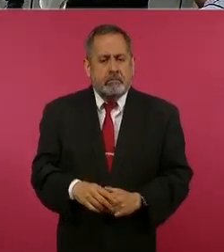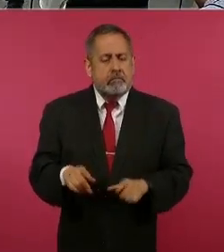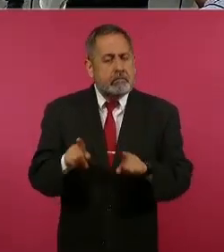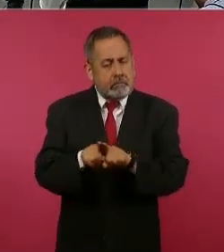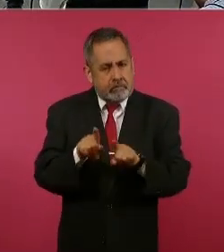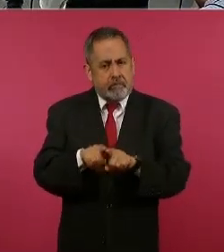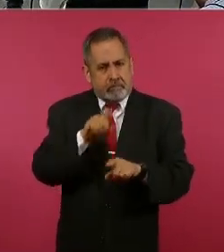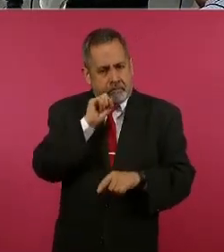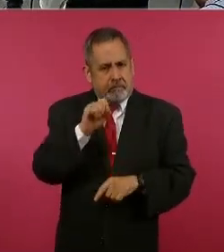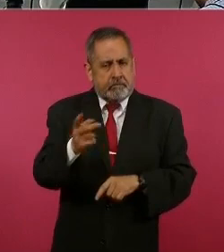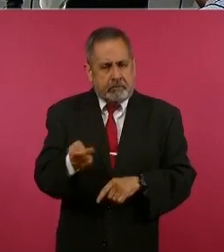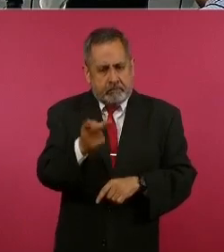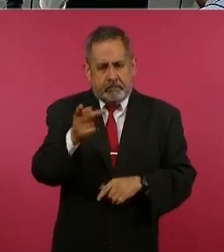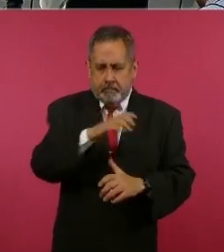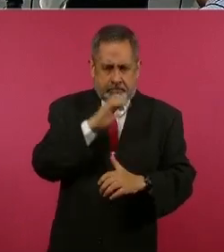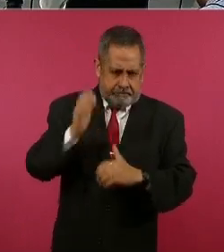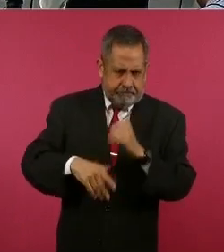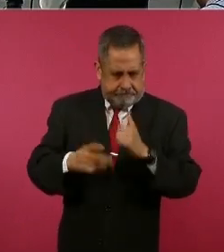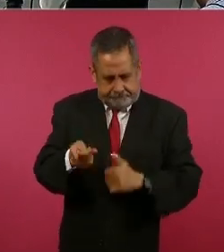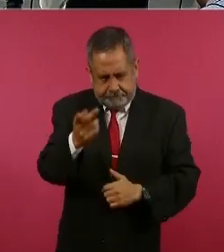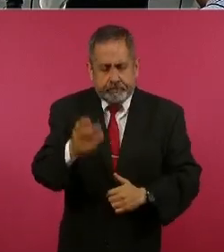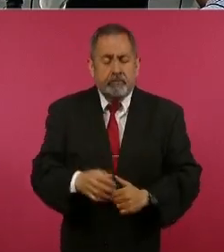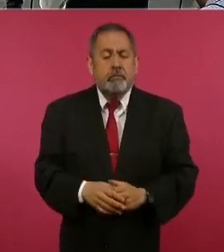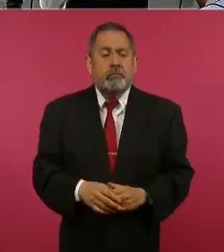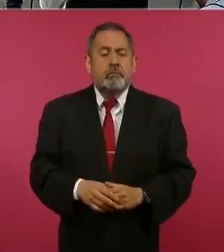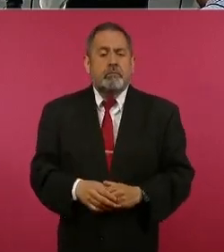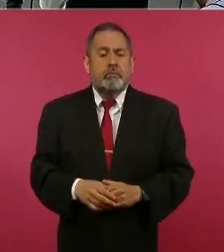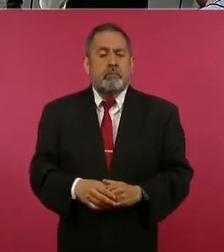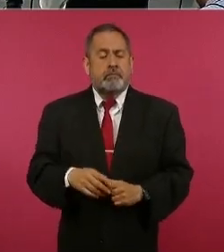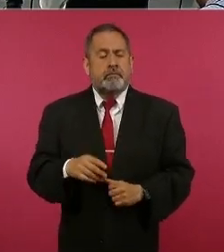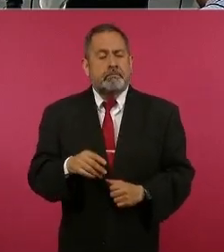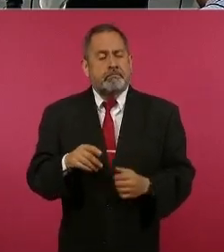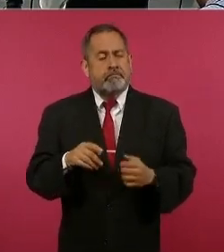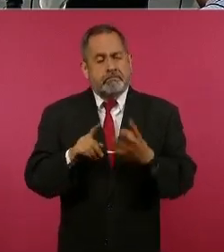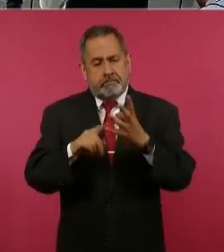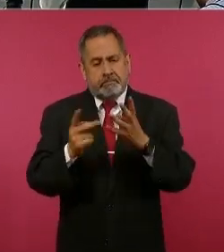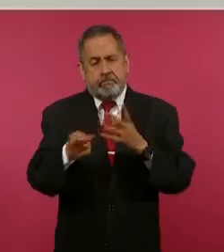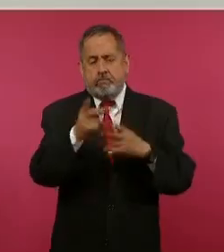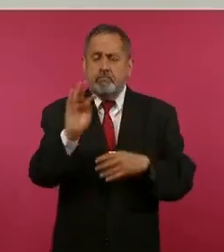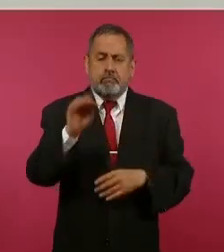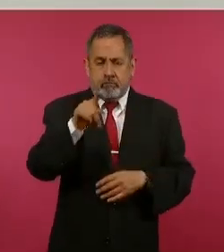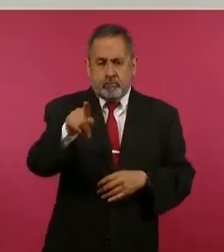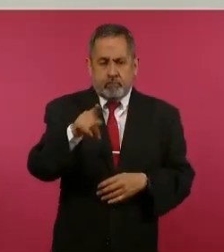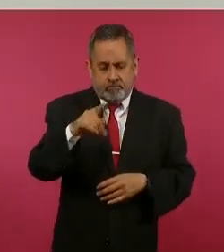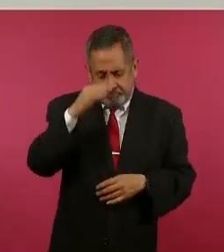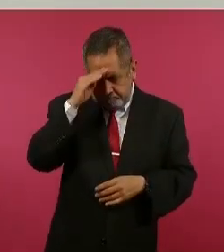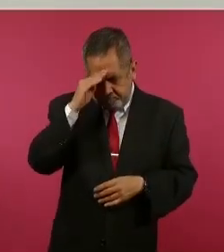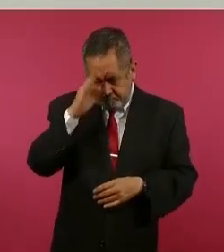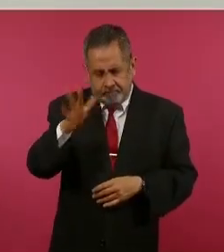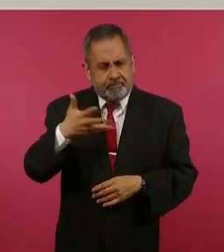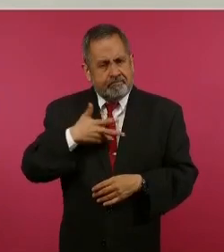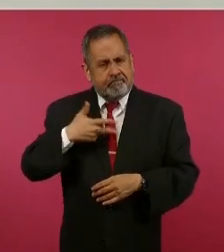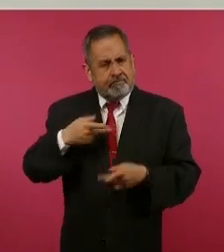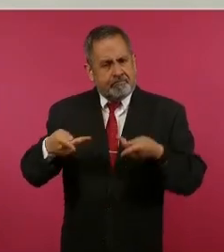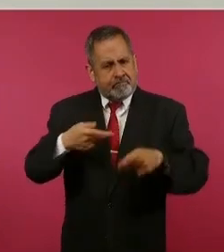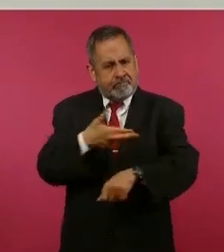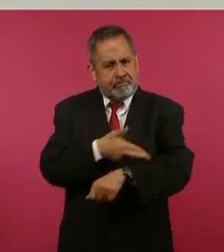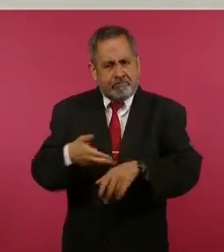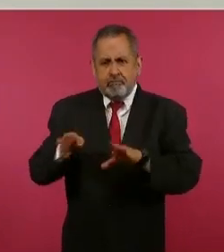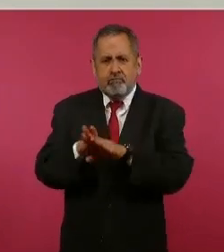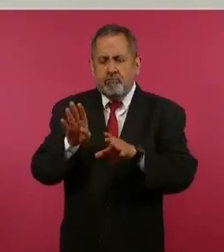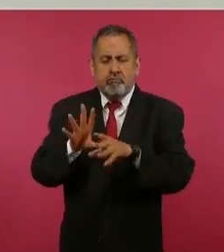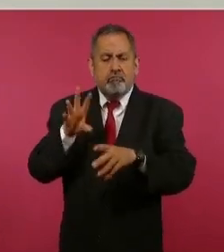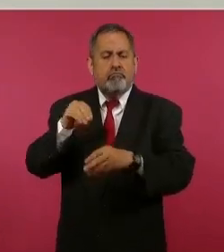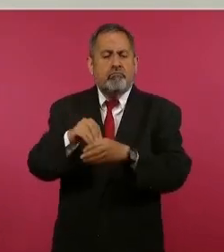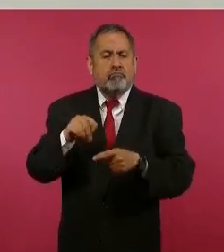par de esto, presidente, para concluir también, preguntarle si usted ya tiene planeado cómo